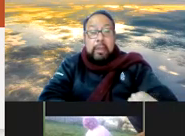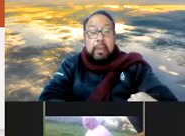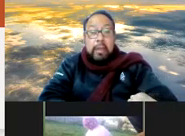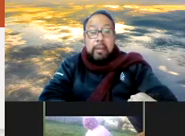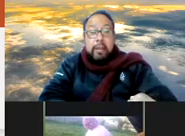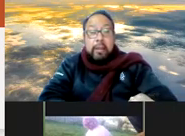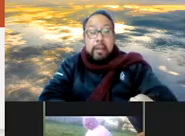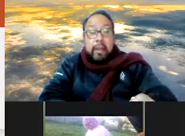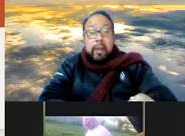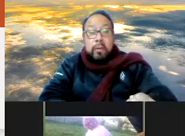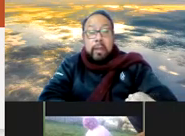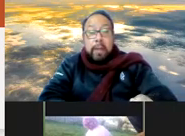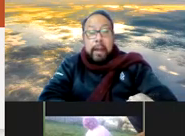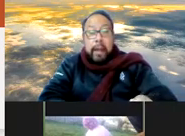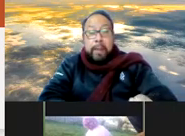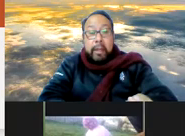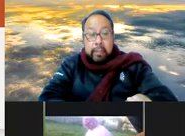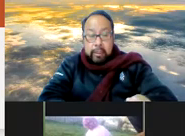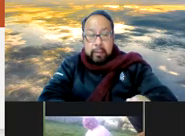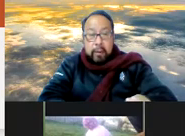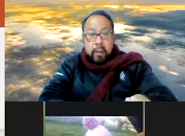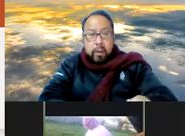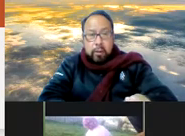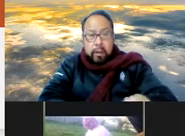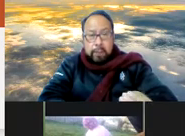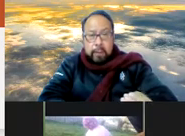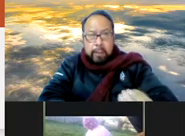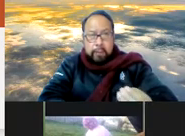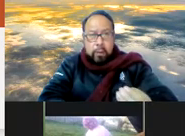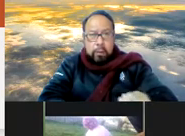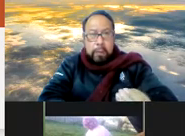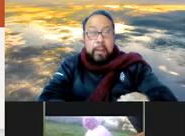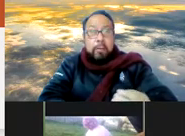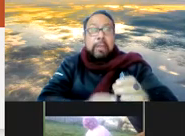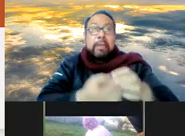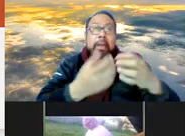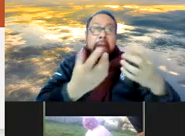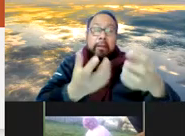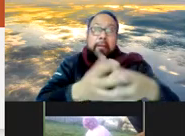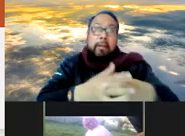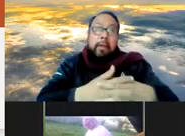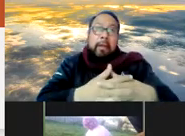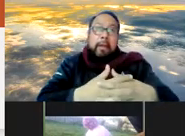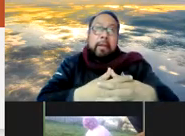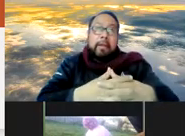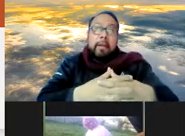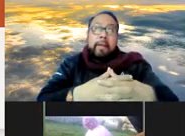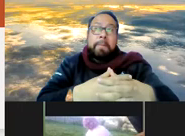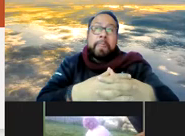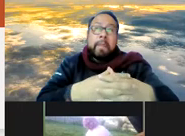los índices en los que va a aparecer. Cuando me refiero a los pares, son quiénes.